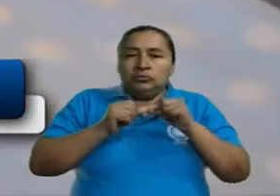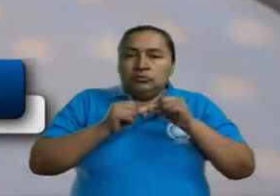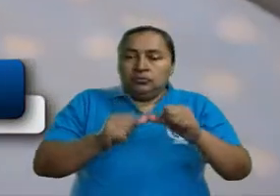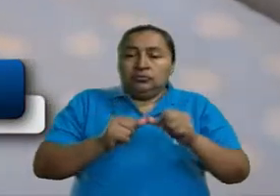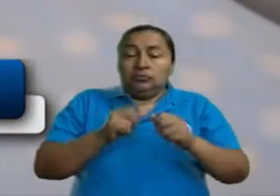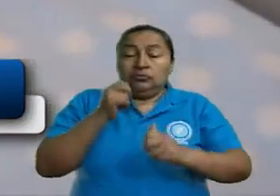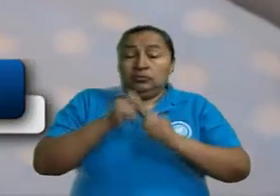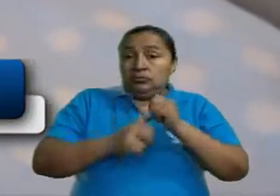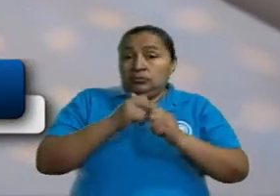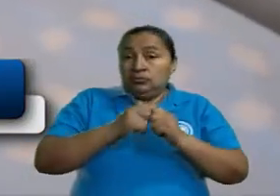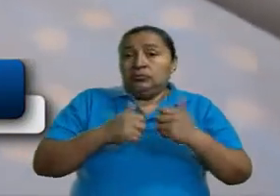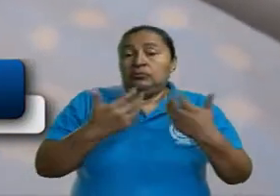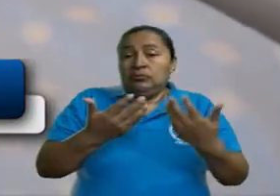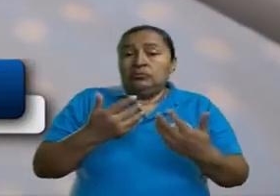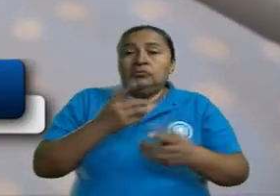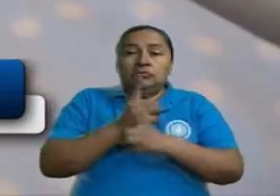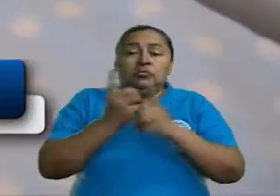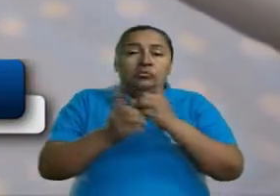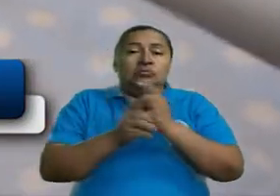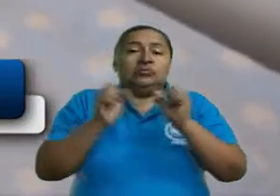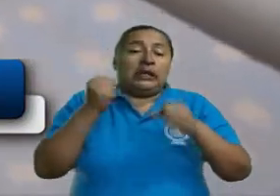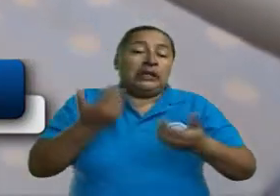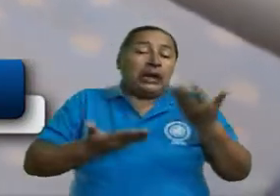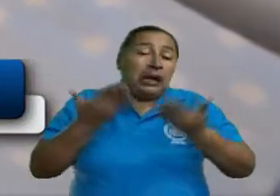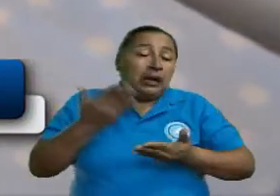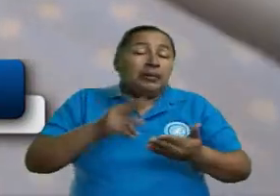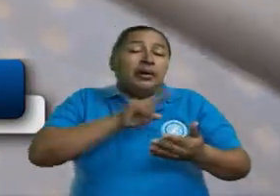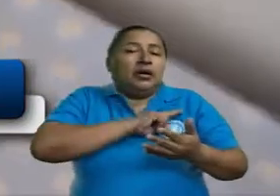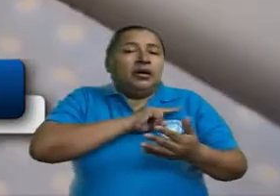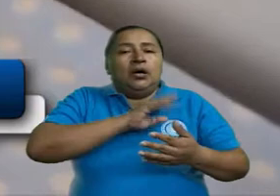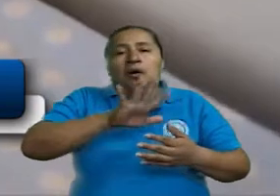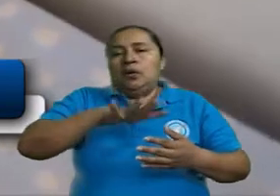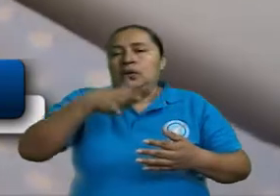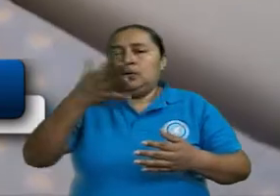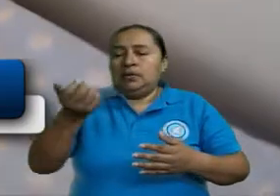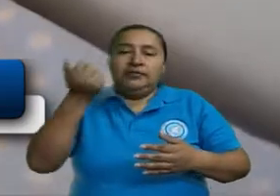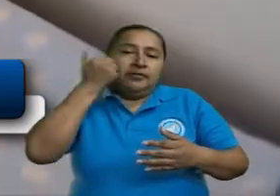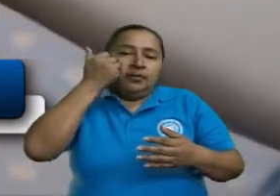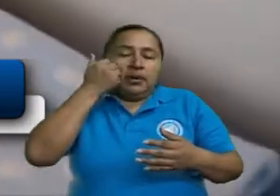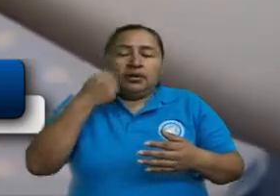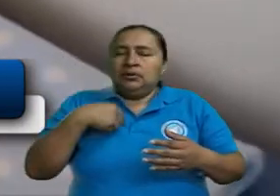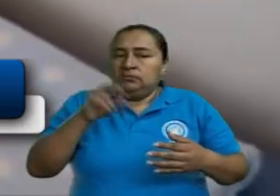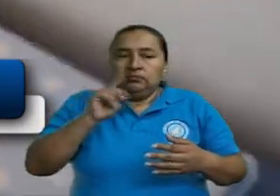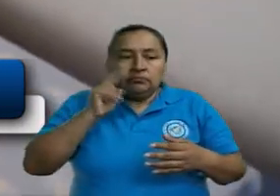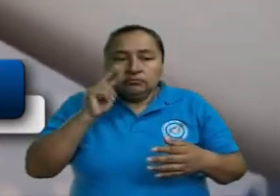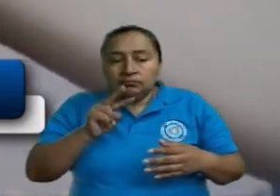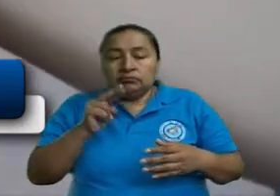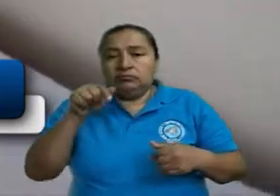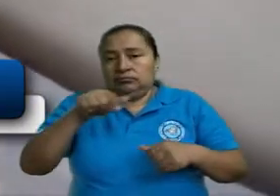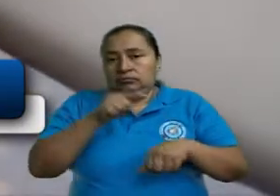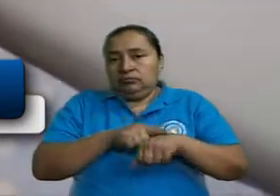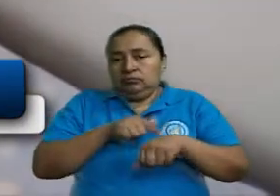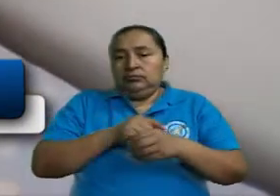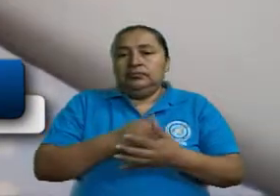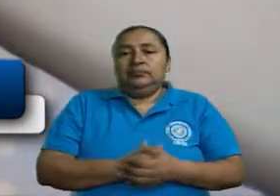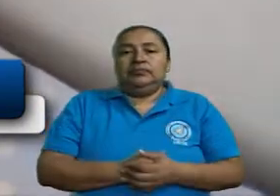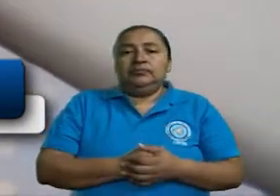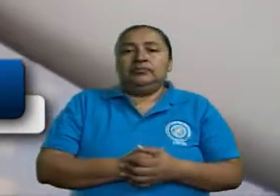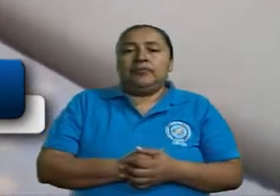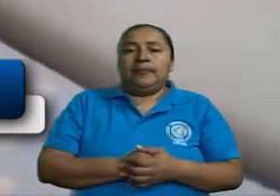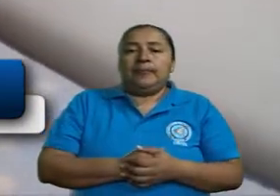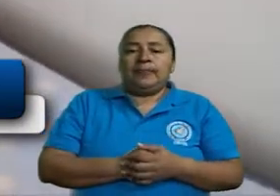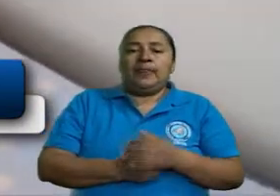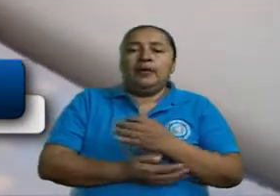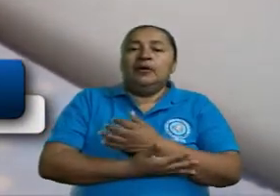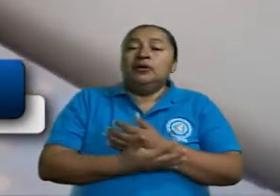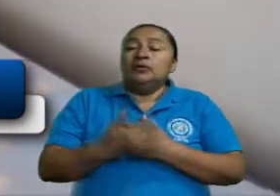los síntomas, entonces quiere decir de que puede haber otra enfermedad que nosotros no estamos viendo en ese momento. Dicen que otro de